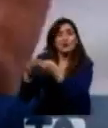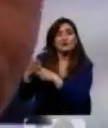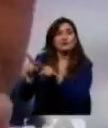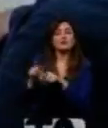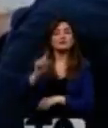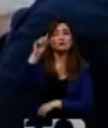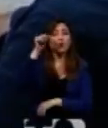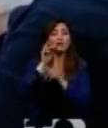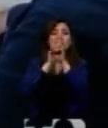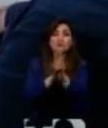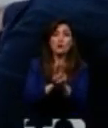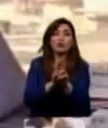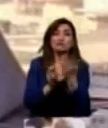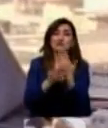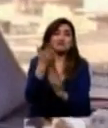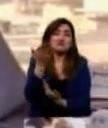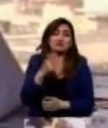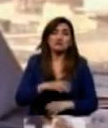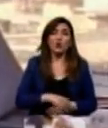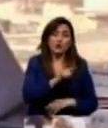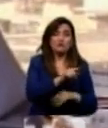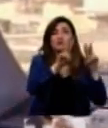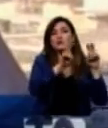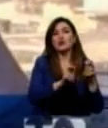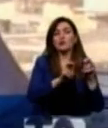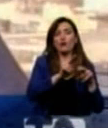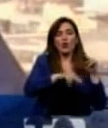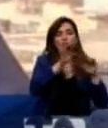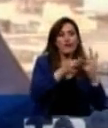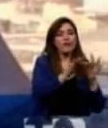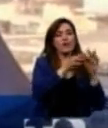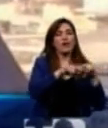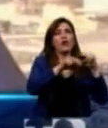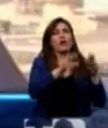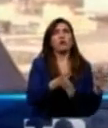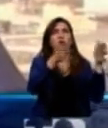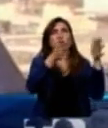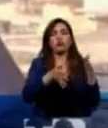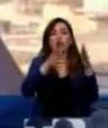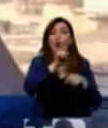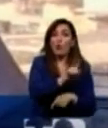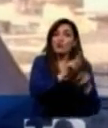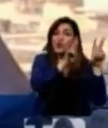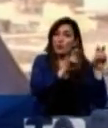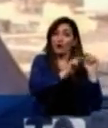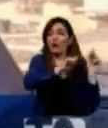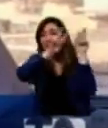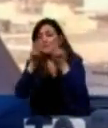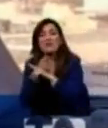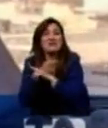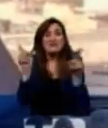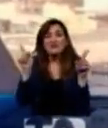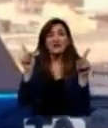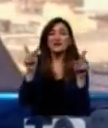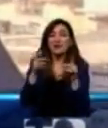el gobierno la respuesta es sencilla. Es que una cosa es reactivar la economía, otra cosa es reconstruir. Nosotros estamos en un proceso, terminando